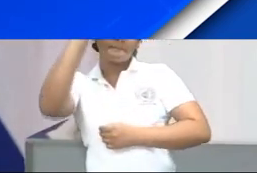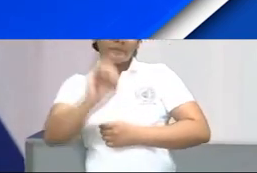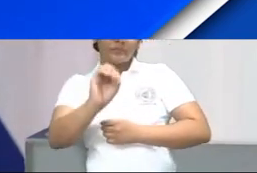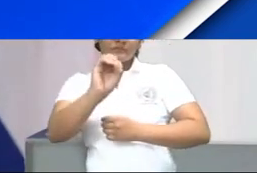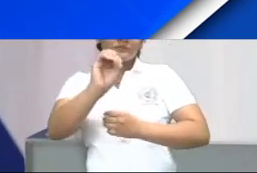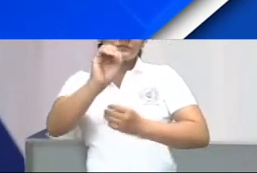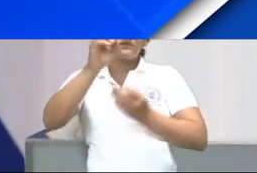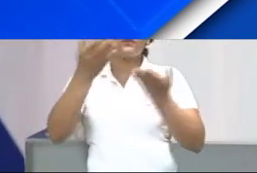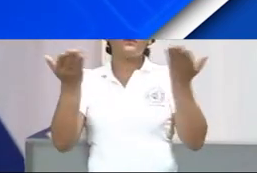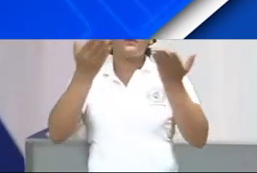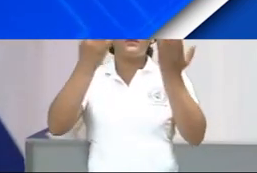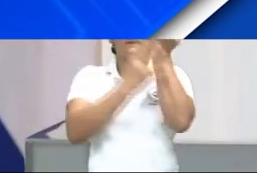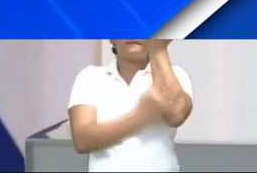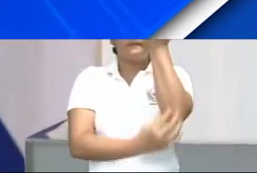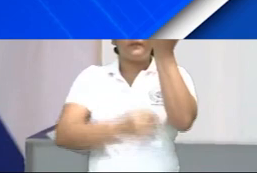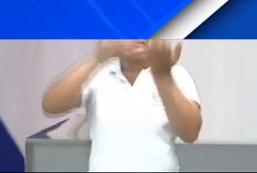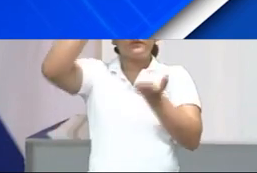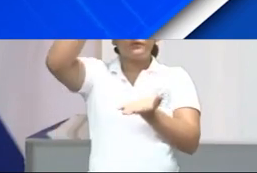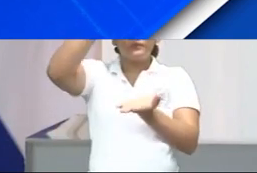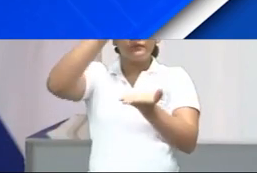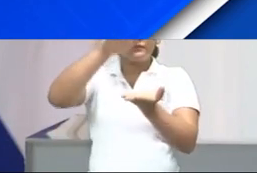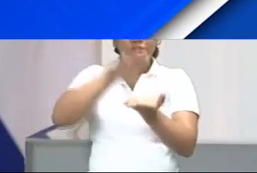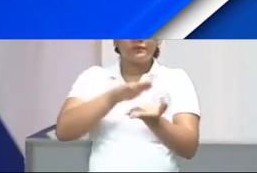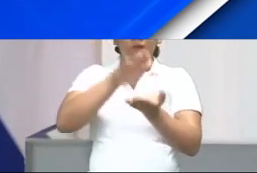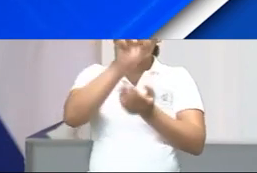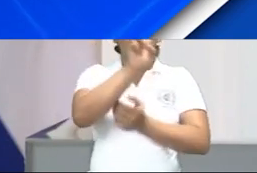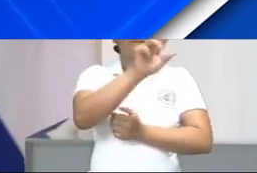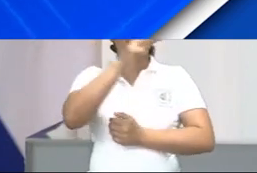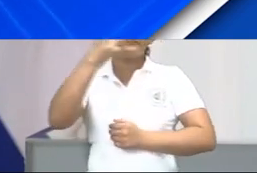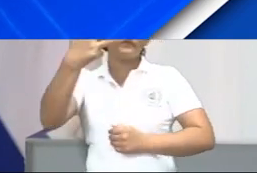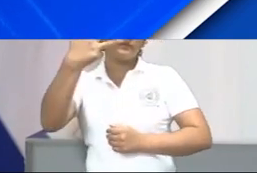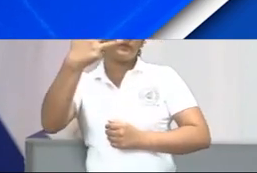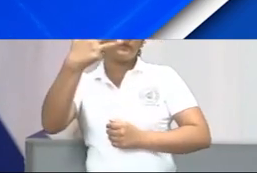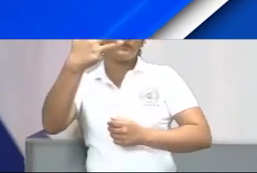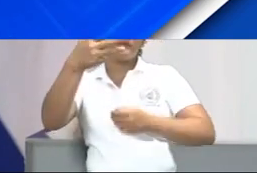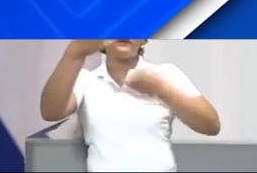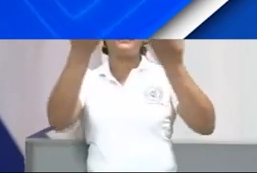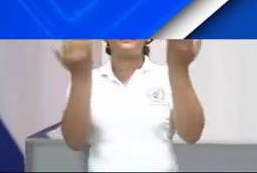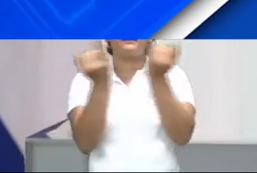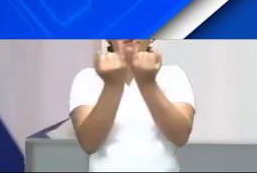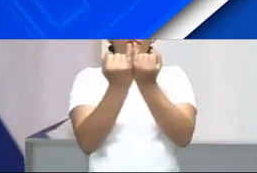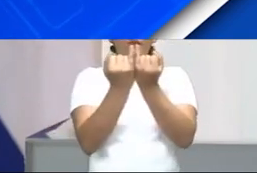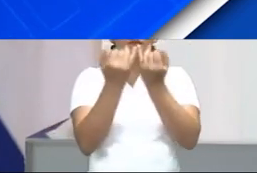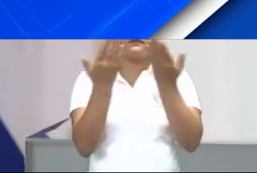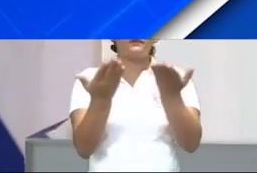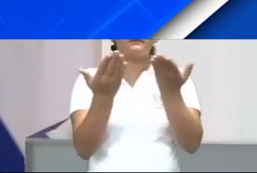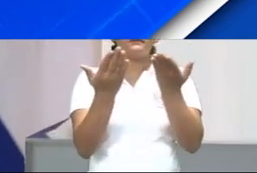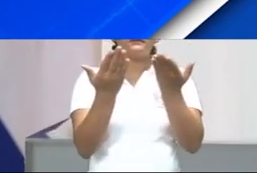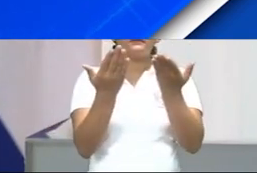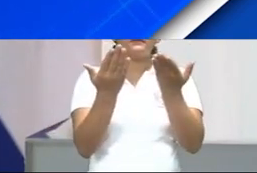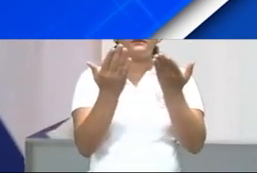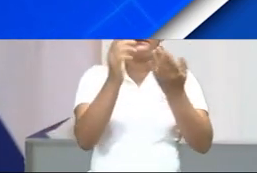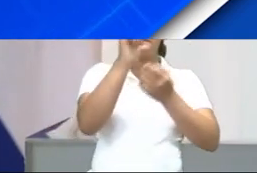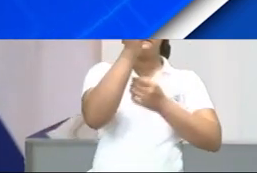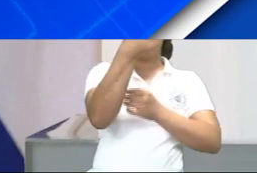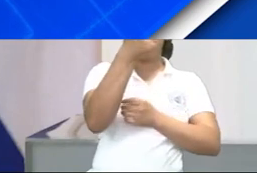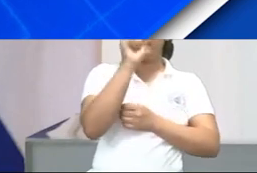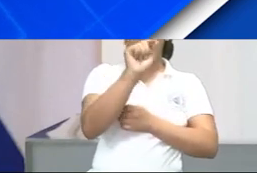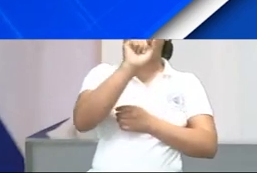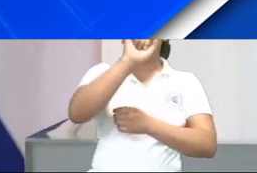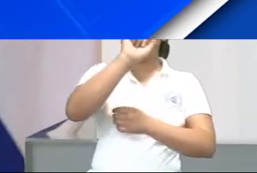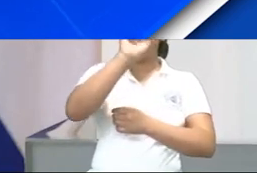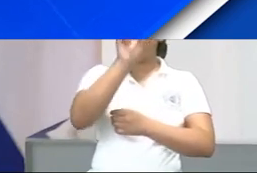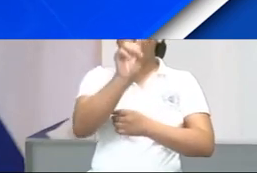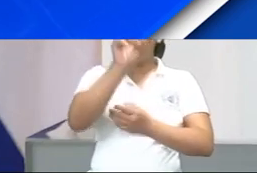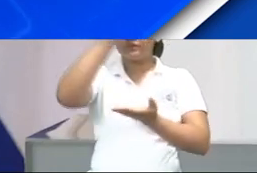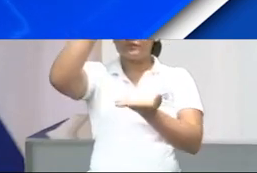24.9%, la pobreza general, y de 17.2 a 6.9 la pobreza extrema.